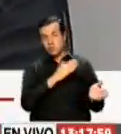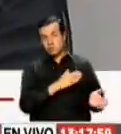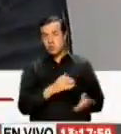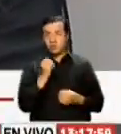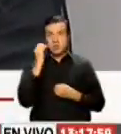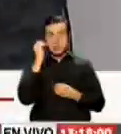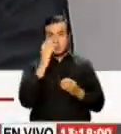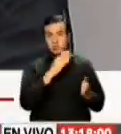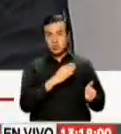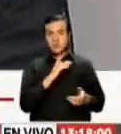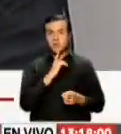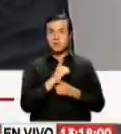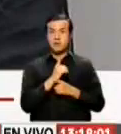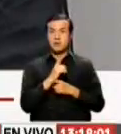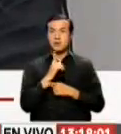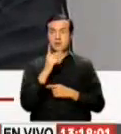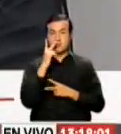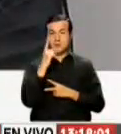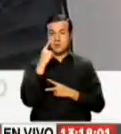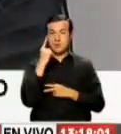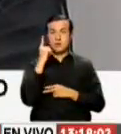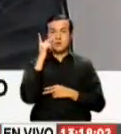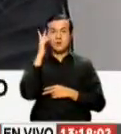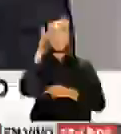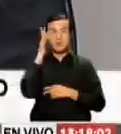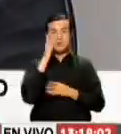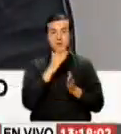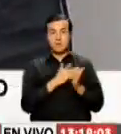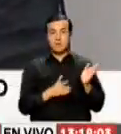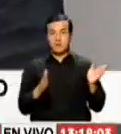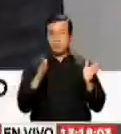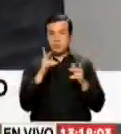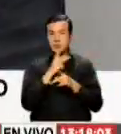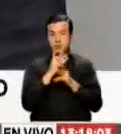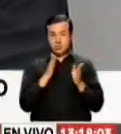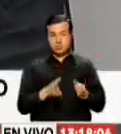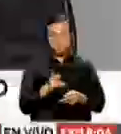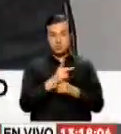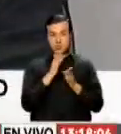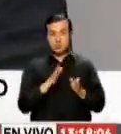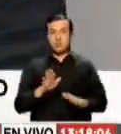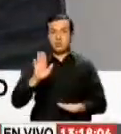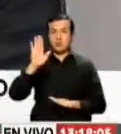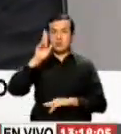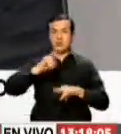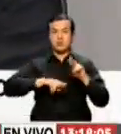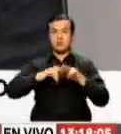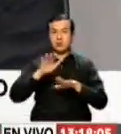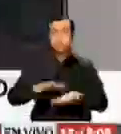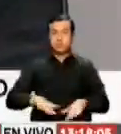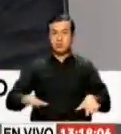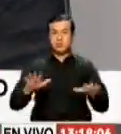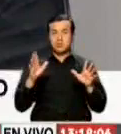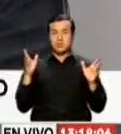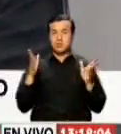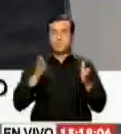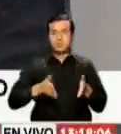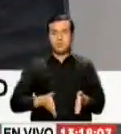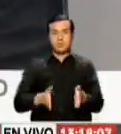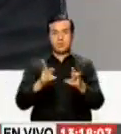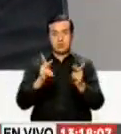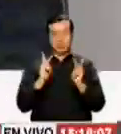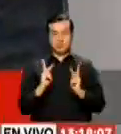campaña electoral, en las tarimas, de que un concejal ofrece obras, puentes, carreteras,